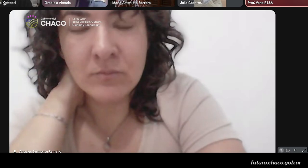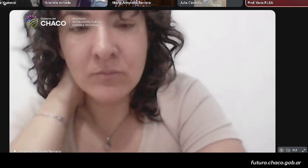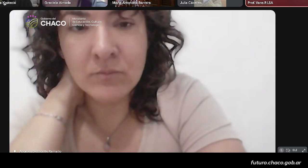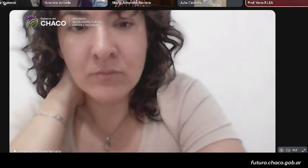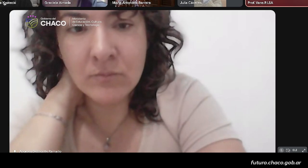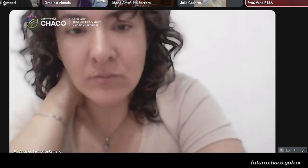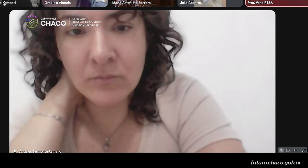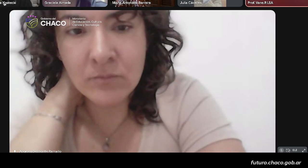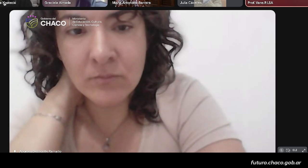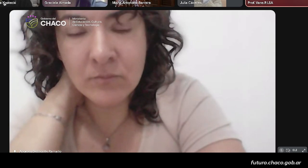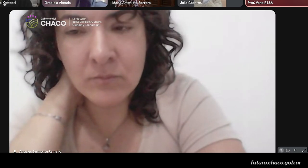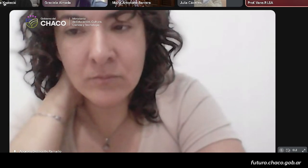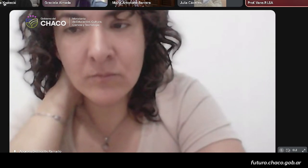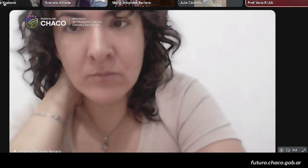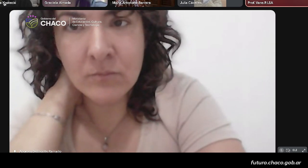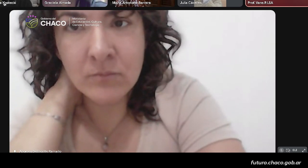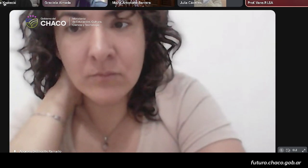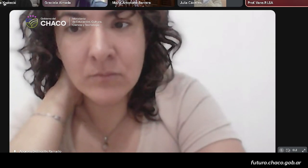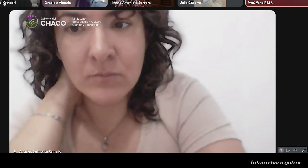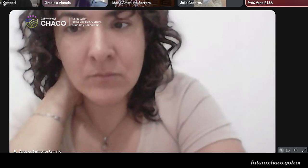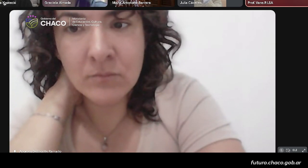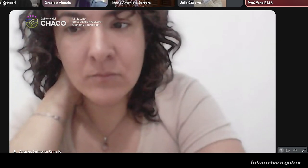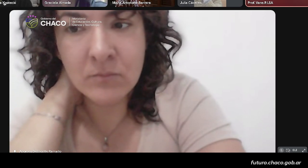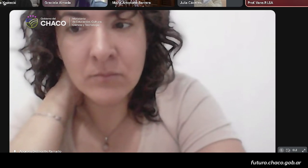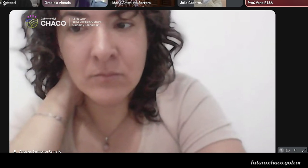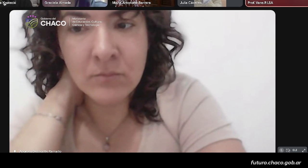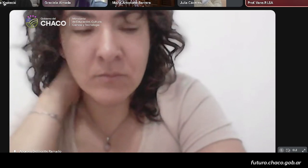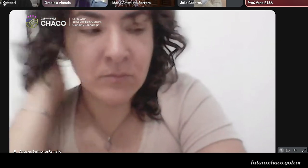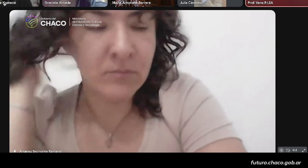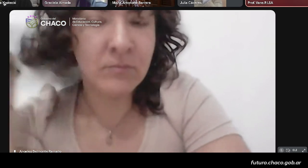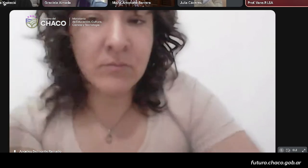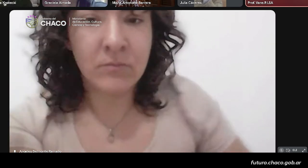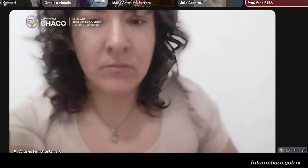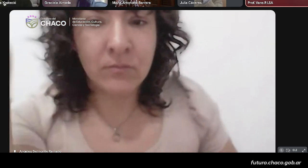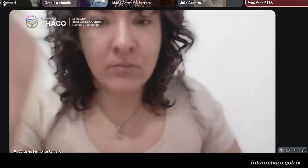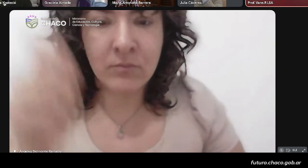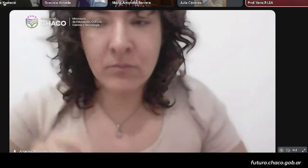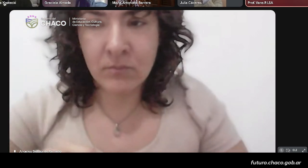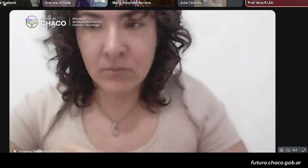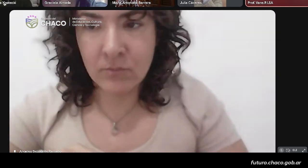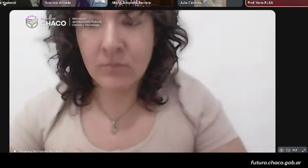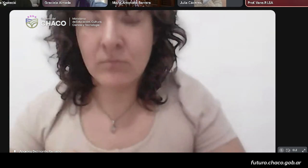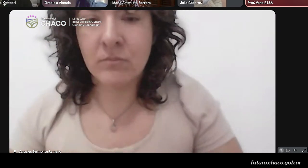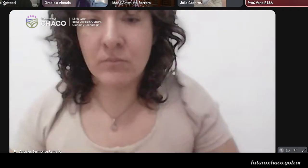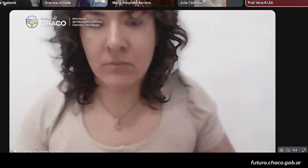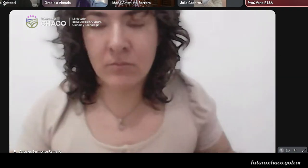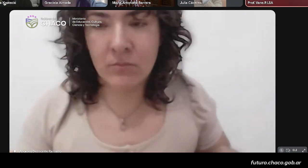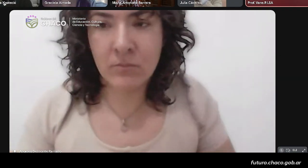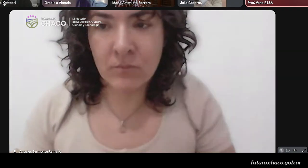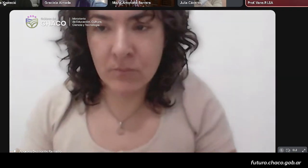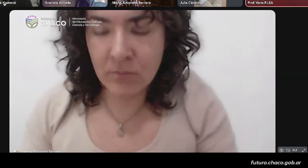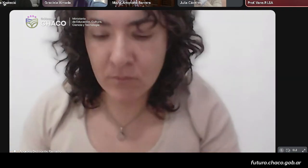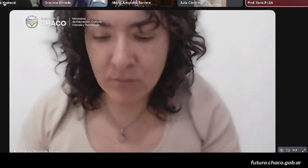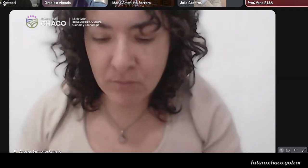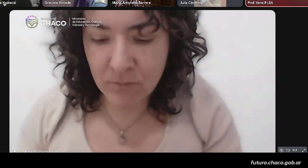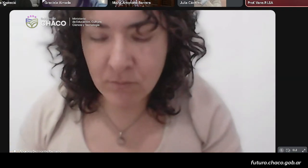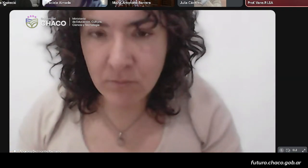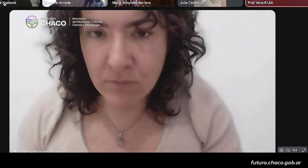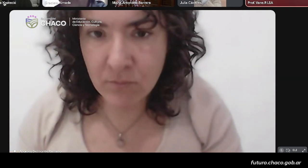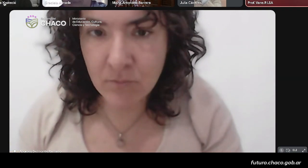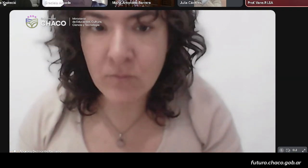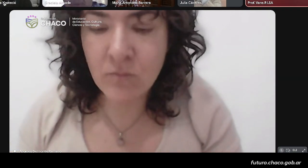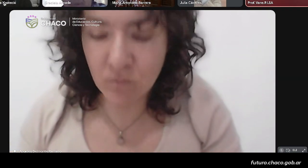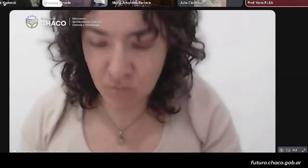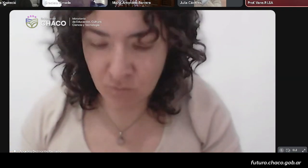información personal que tenga que ver también con esto de lo que nos encontramos en la sociedad, ¿no? Nos vamos a anotar el club, ¿qué datos nos piden?